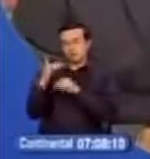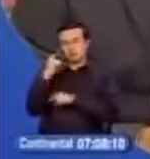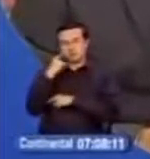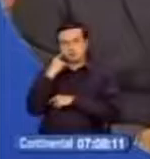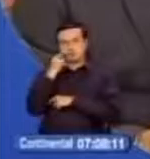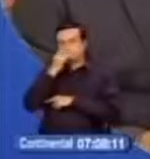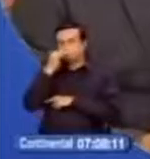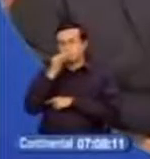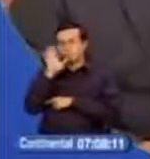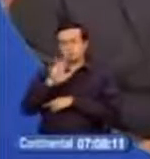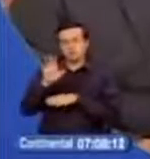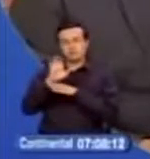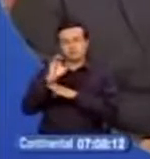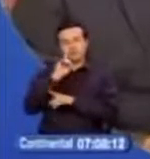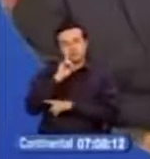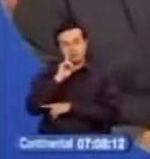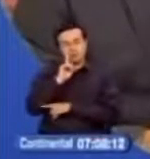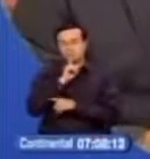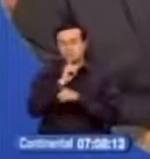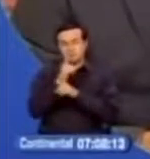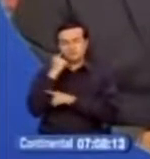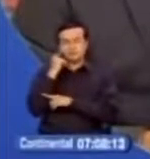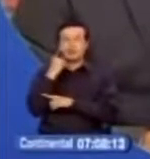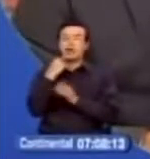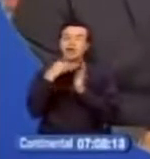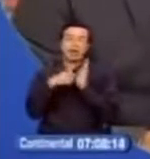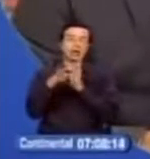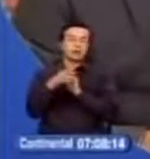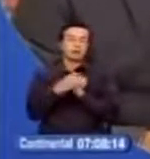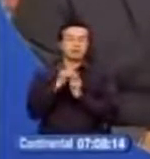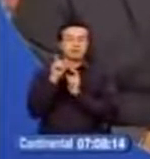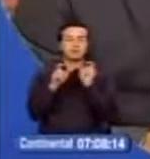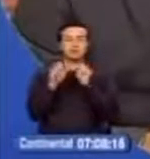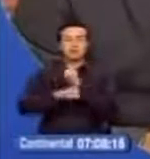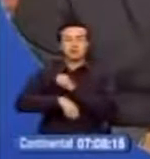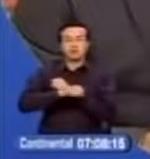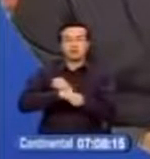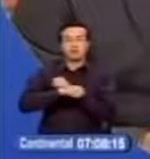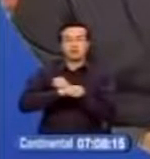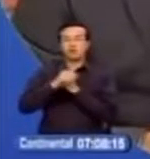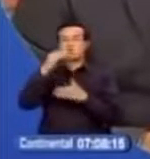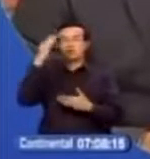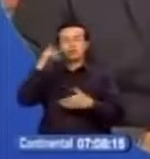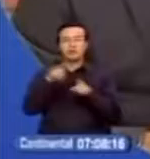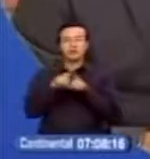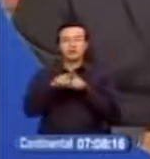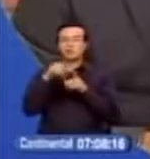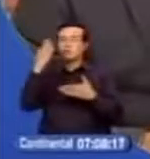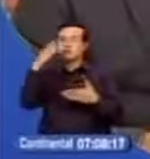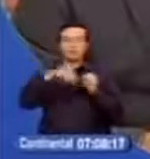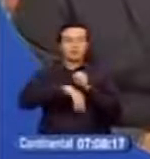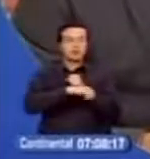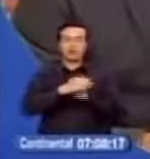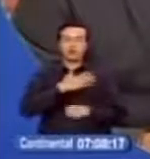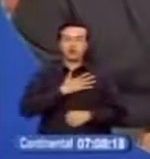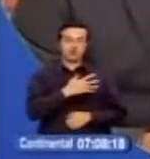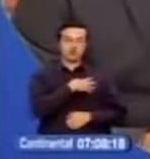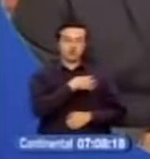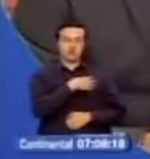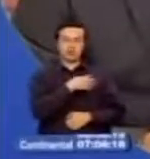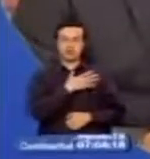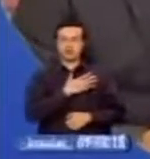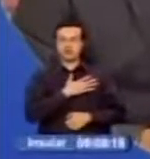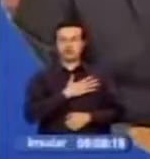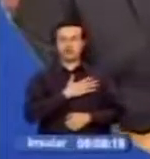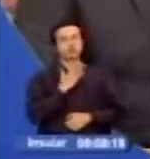lo que pasa a nivel nacional. La gente futboliza la política. Entonces, si soy del Barcelona, yo